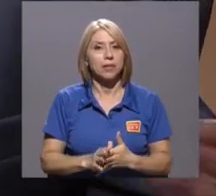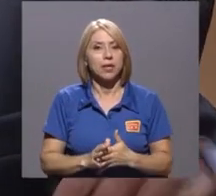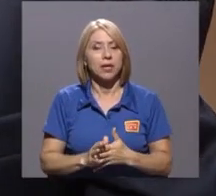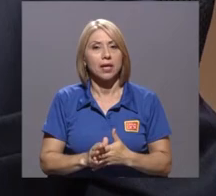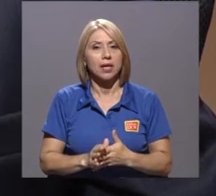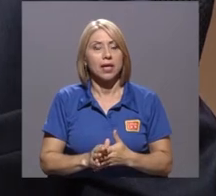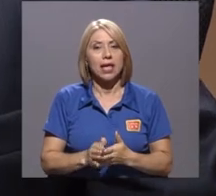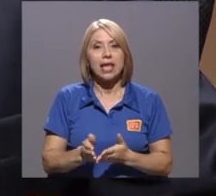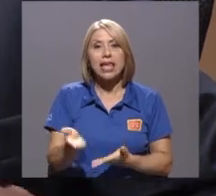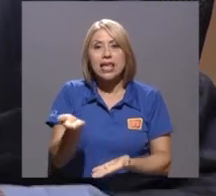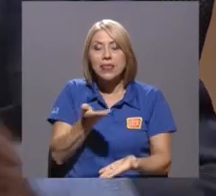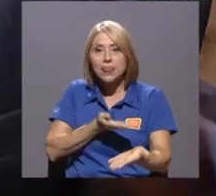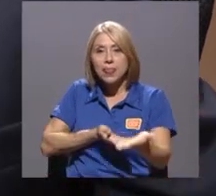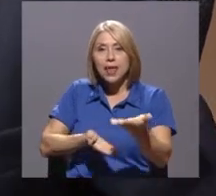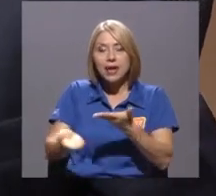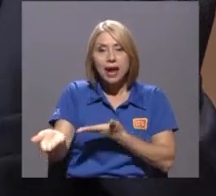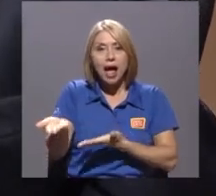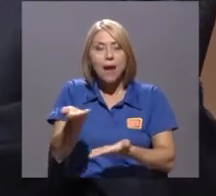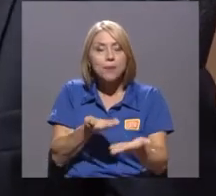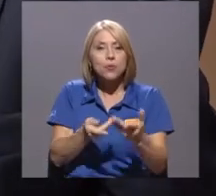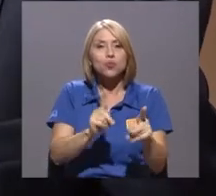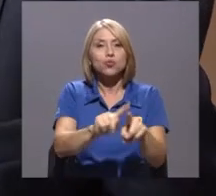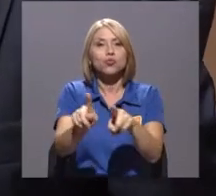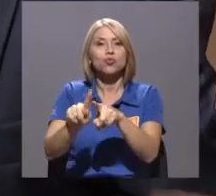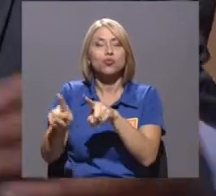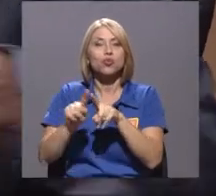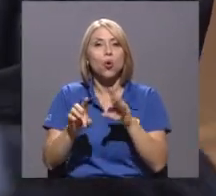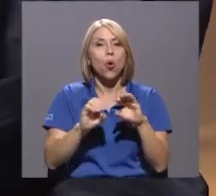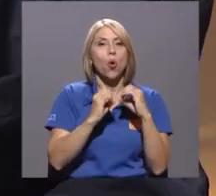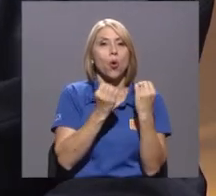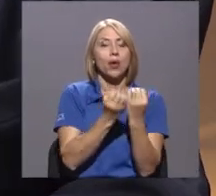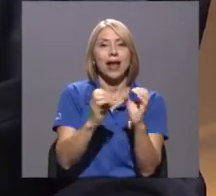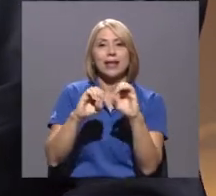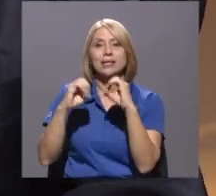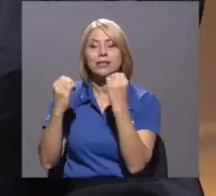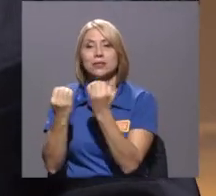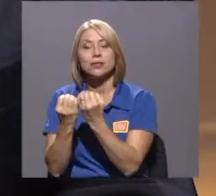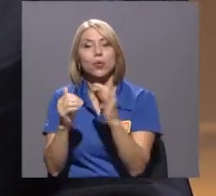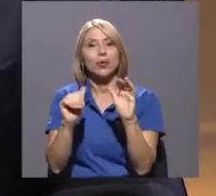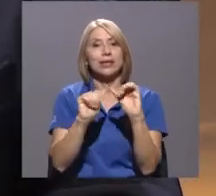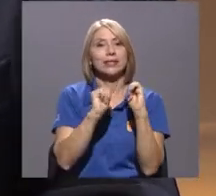entre organizaciones y asociaciones